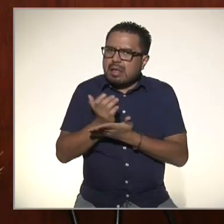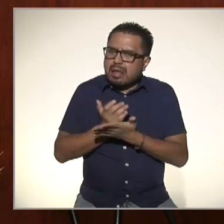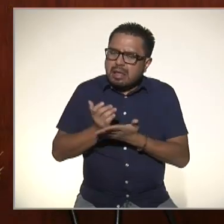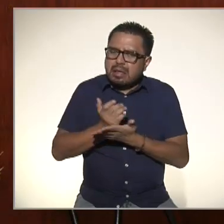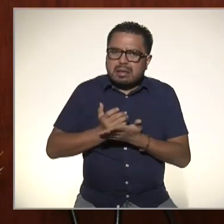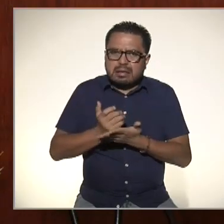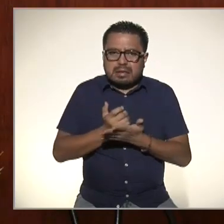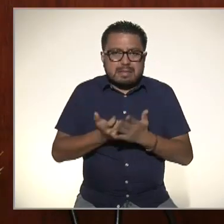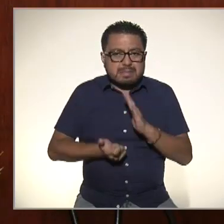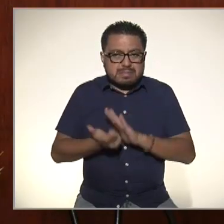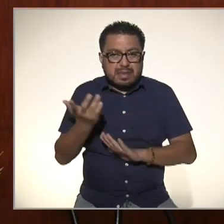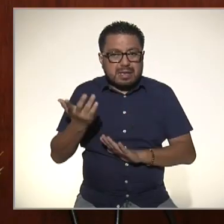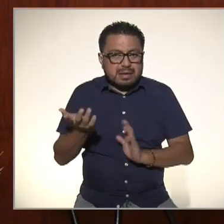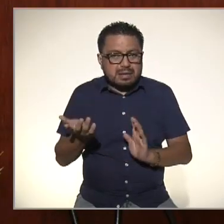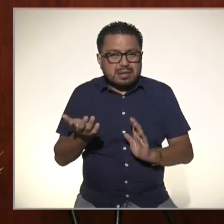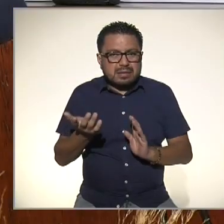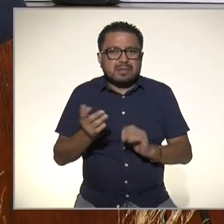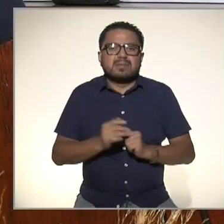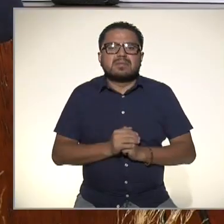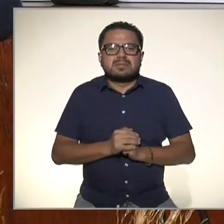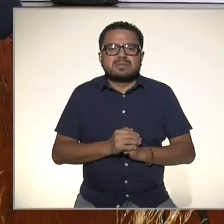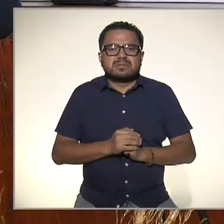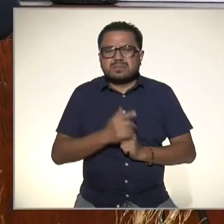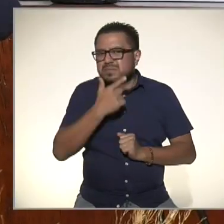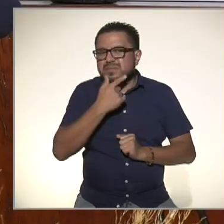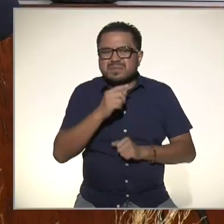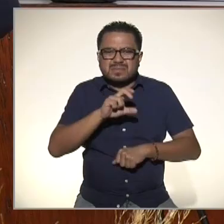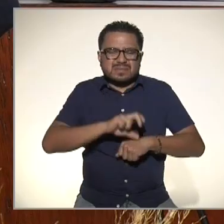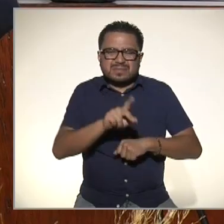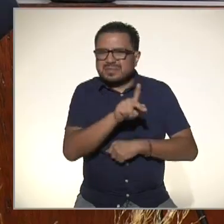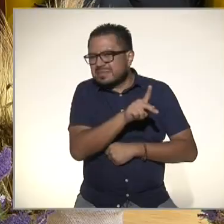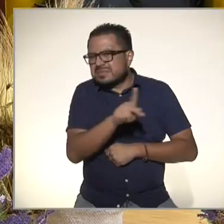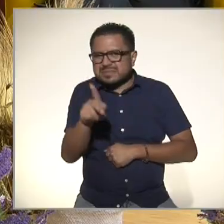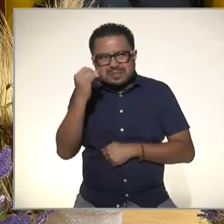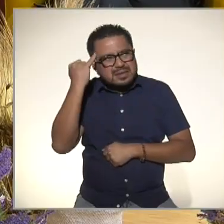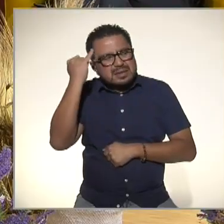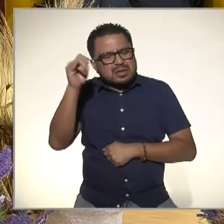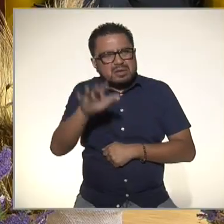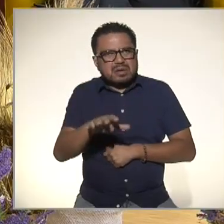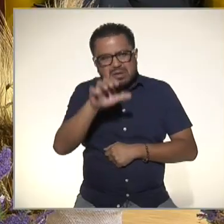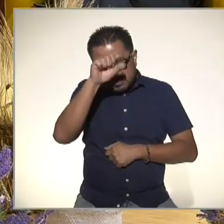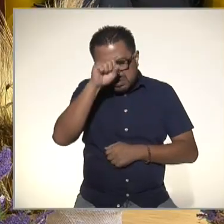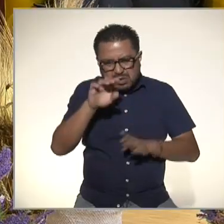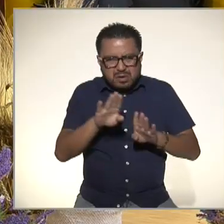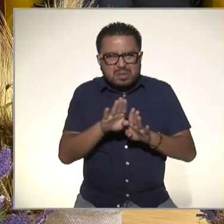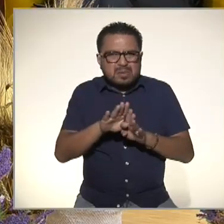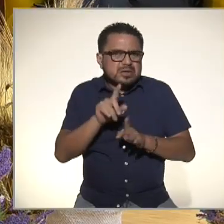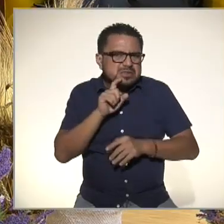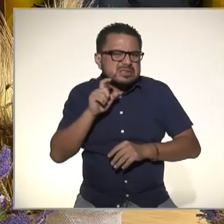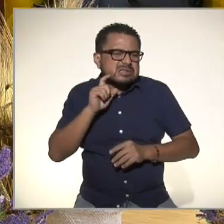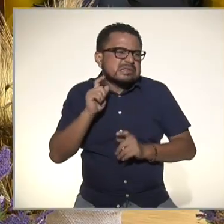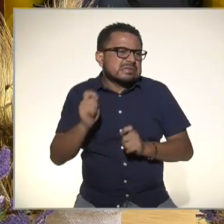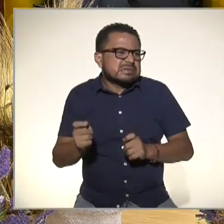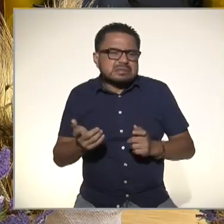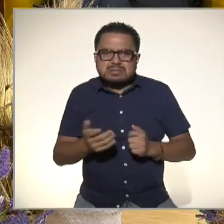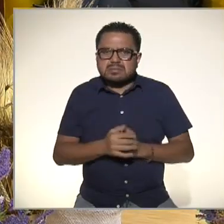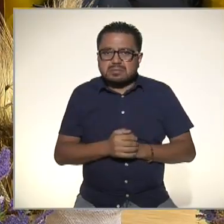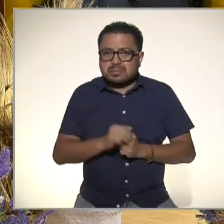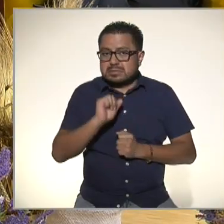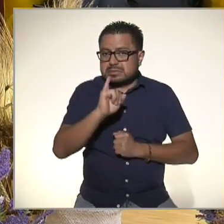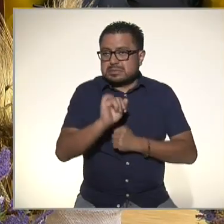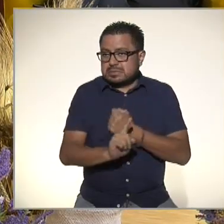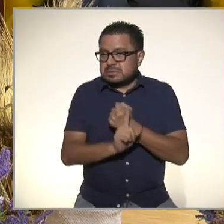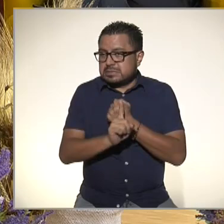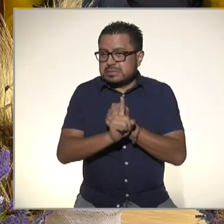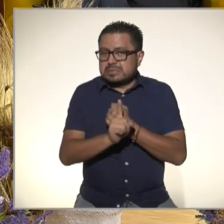Claro. En cuanto a sexualidad, este machismo, ¿cómo afecta estas ideas preconcebidas? Sí, yo creo que afecta